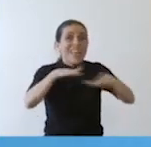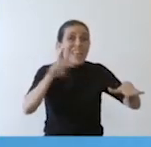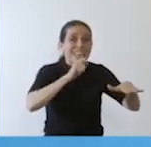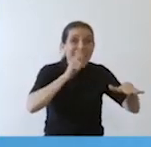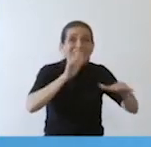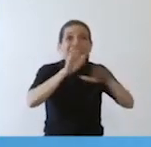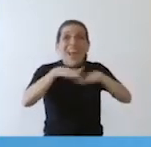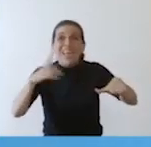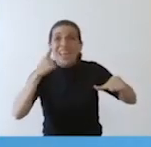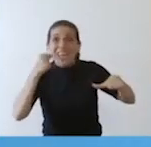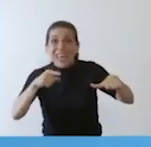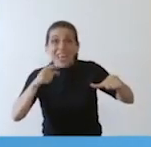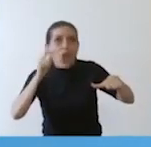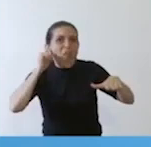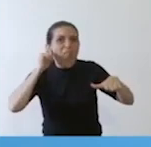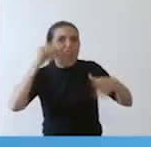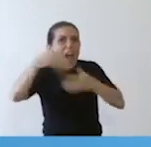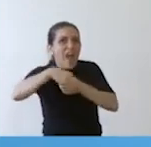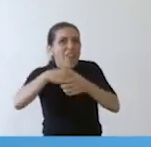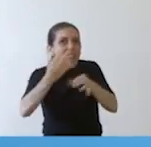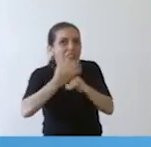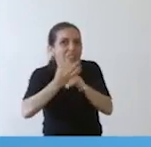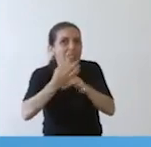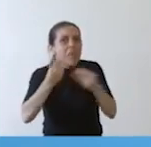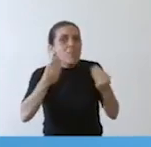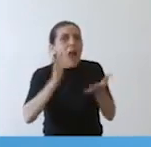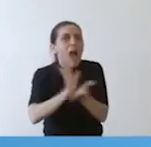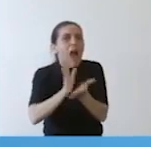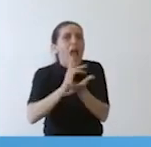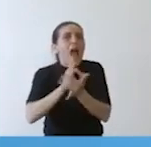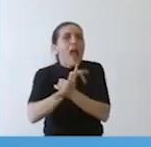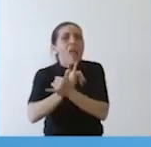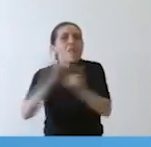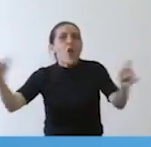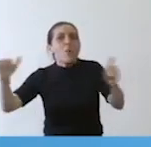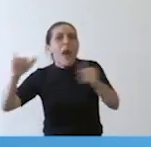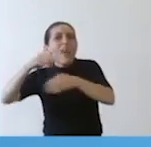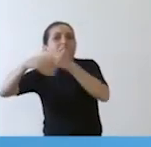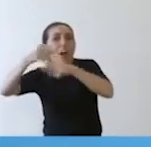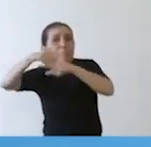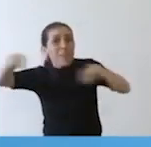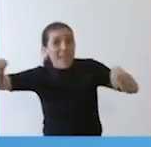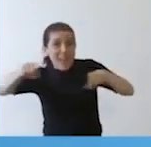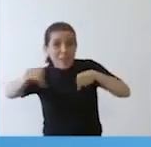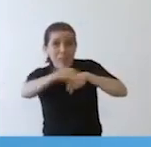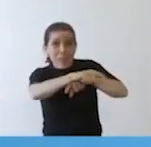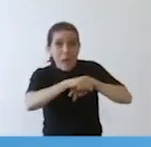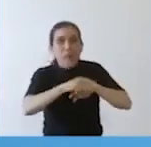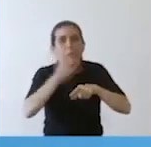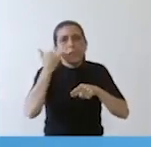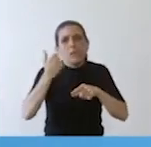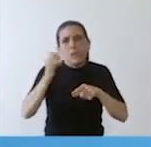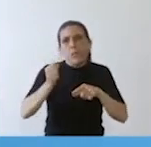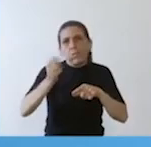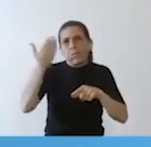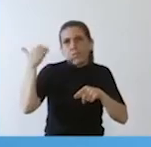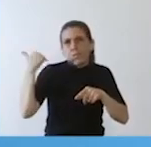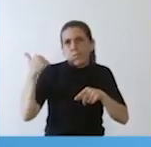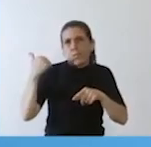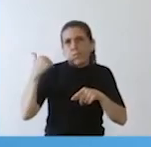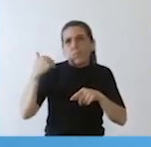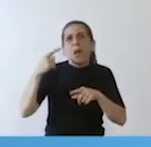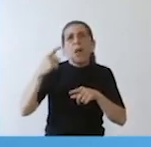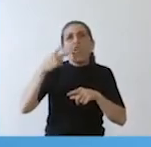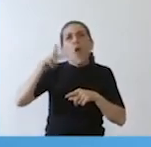en edad escolar como difusores de información a sus familias y de prevención. Tuvimos una experiencia interesante en la pandemia